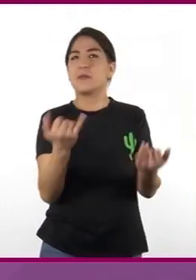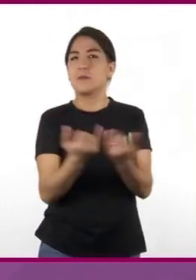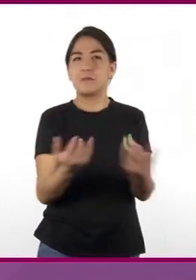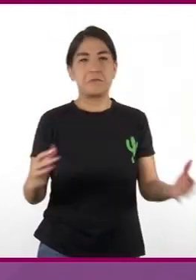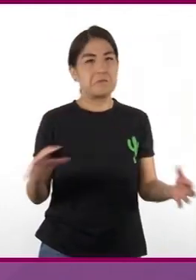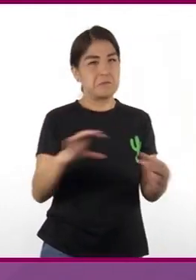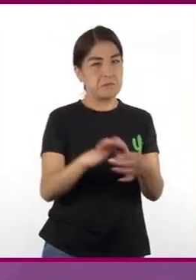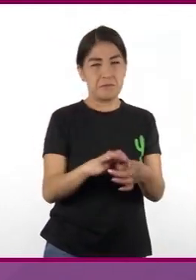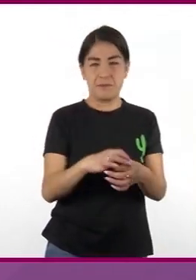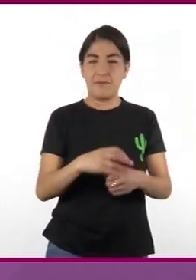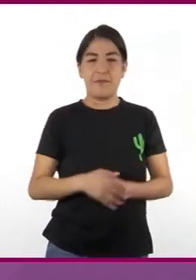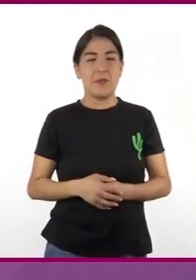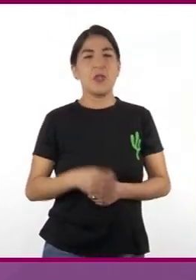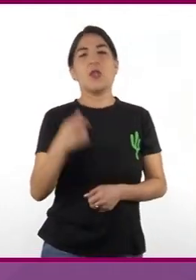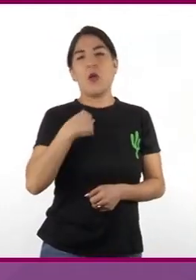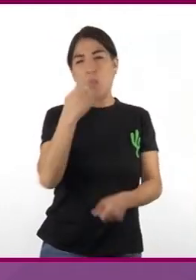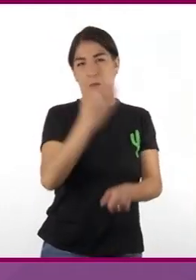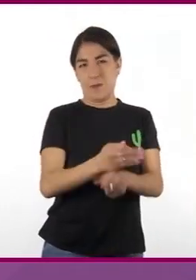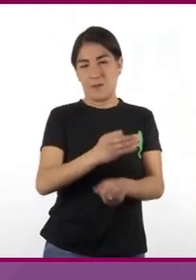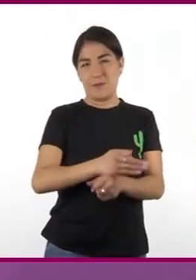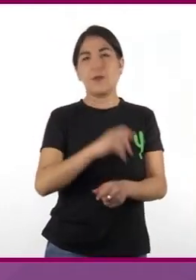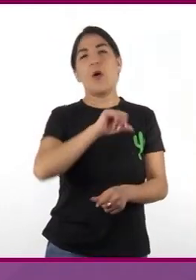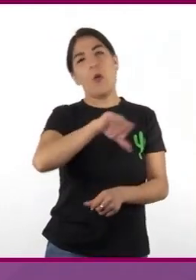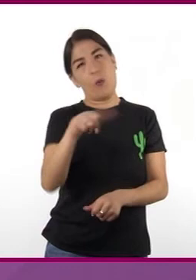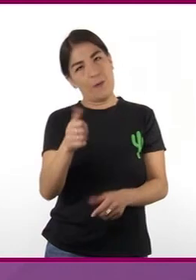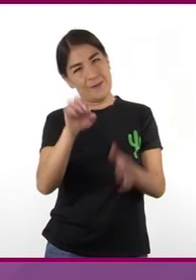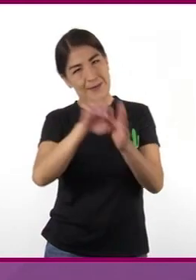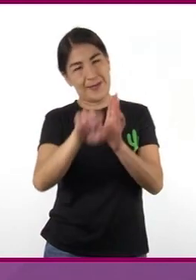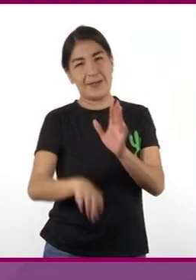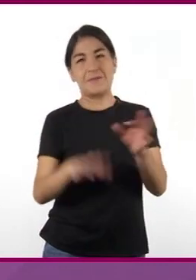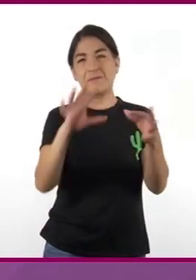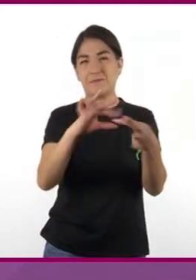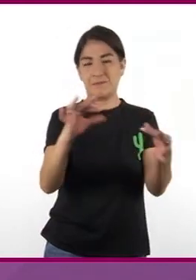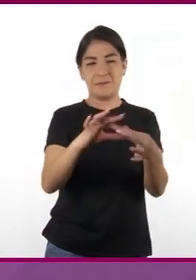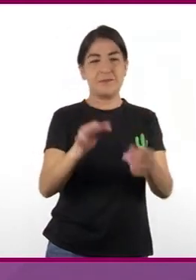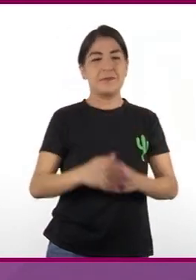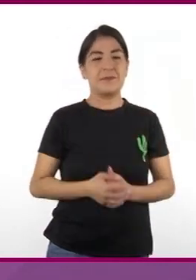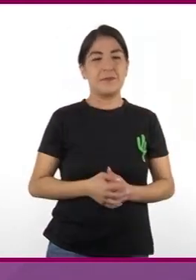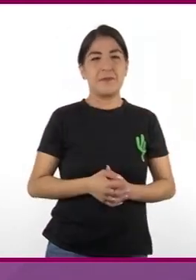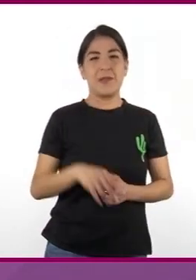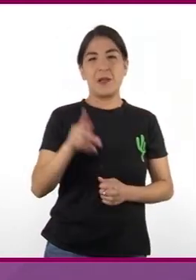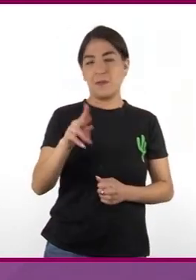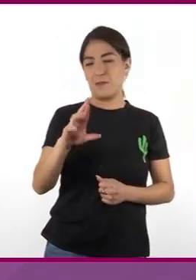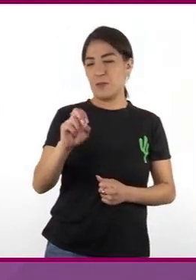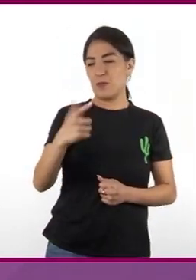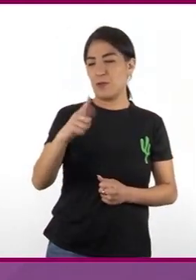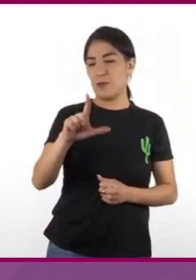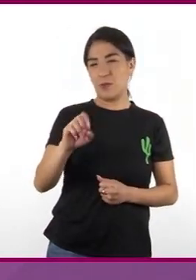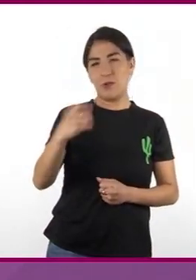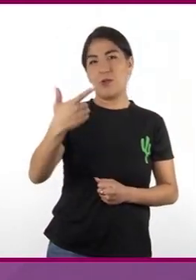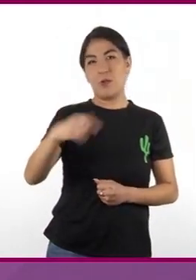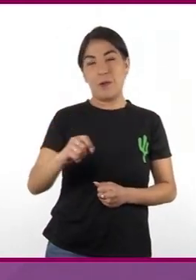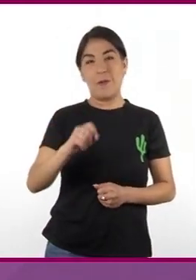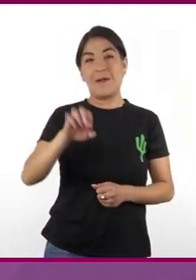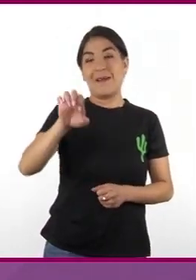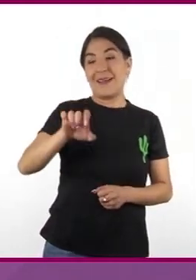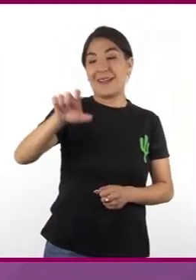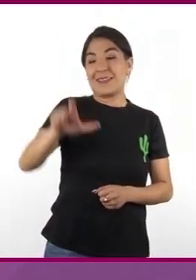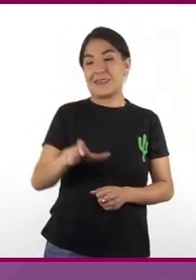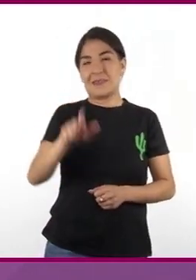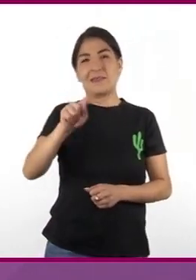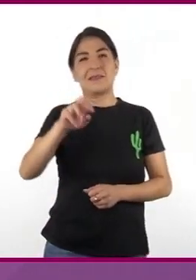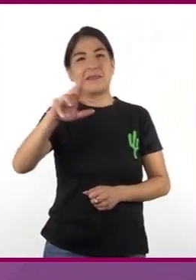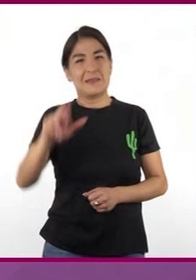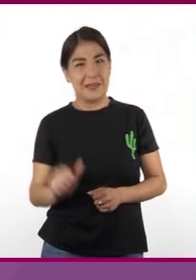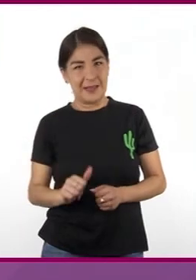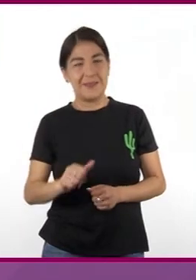Quisiera añadir ahora otros ejemplos. Un prólogo extraordinario es sin duda el que Sor Juana